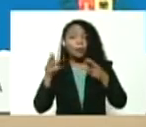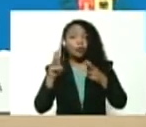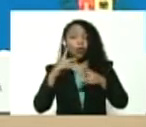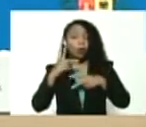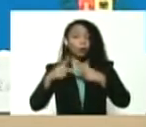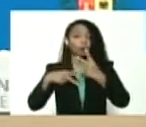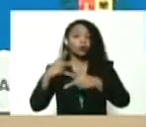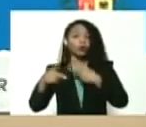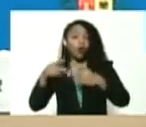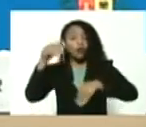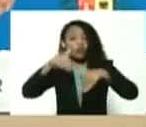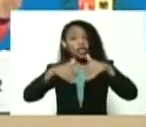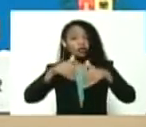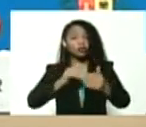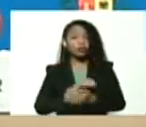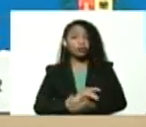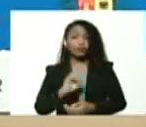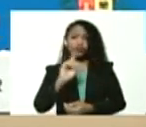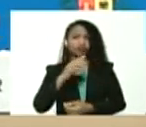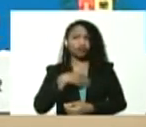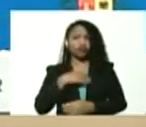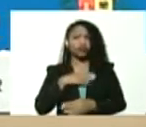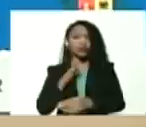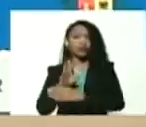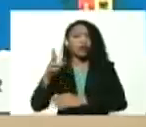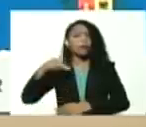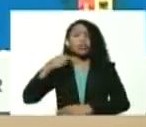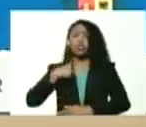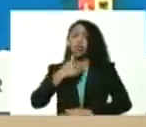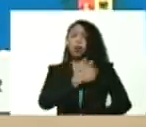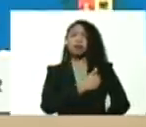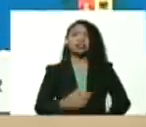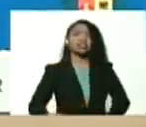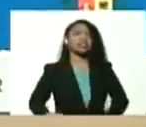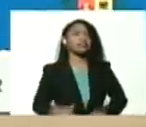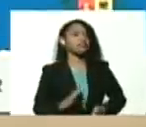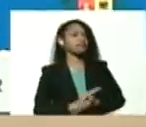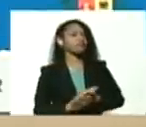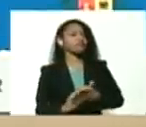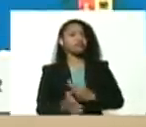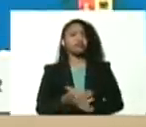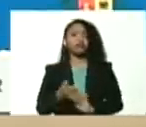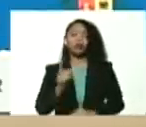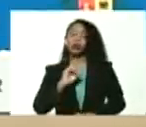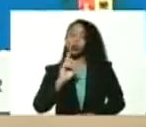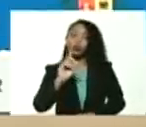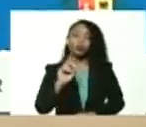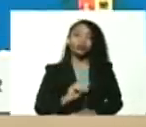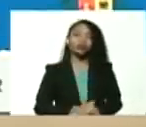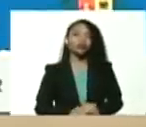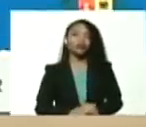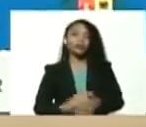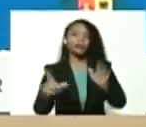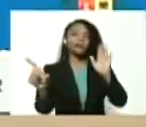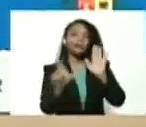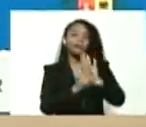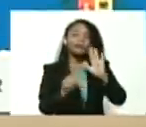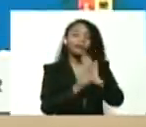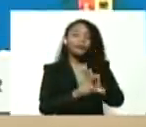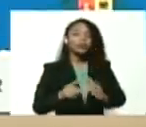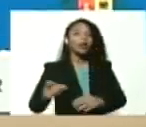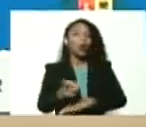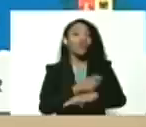de votación. No porque se fue a una plaza y dijo, yo soy presidente, ¿no? No, no. La legitimidad del